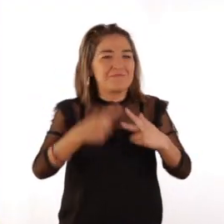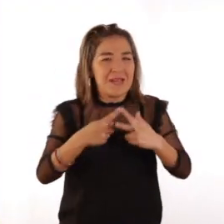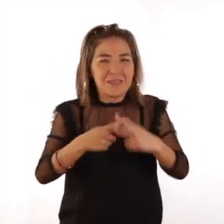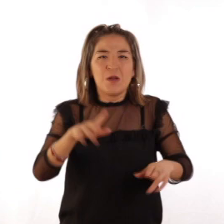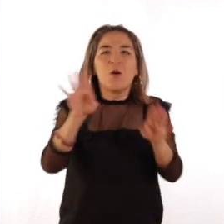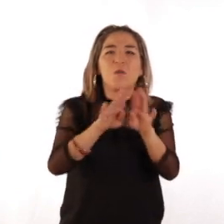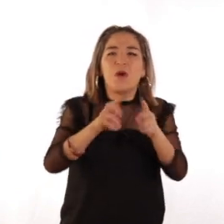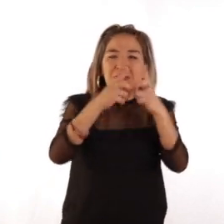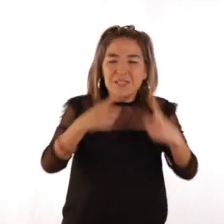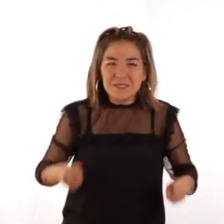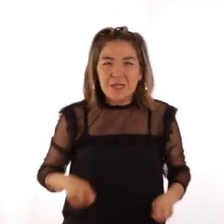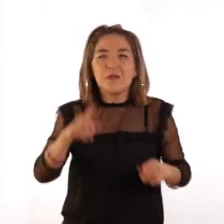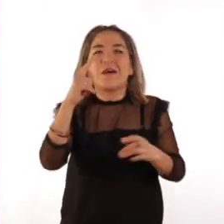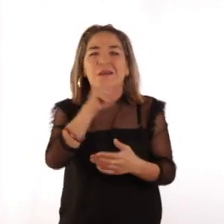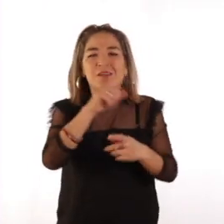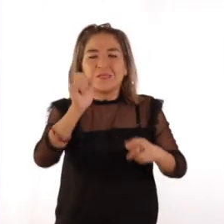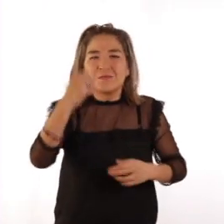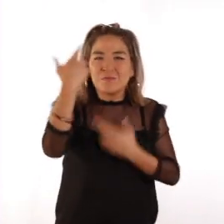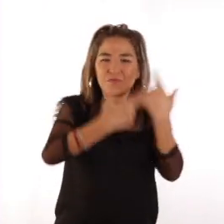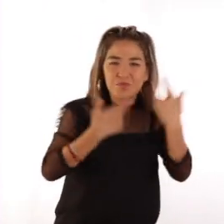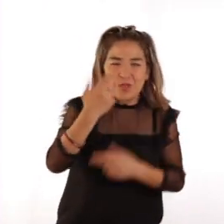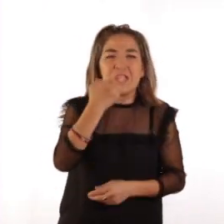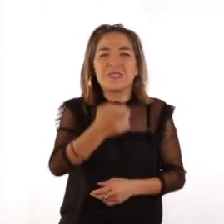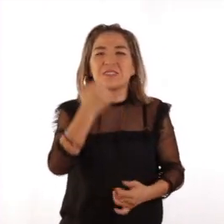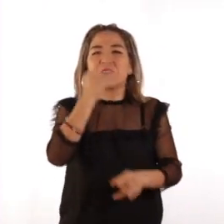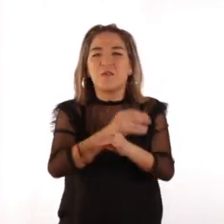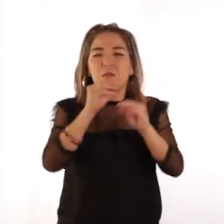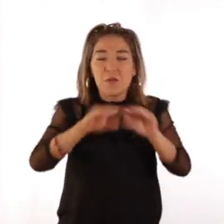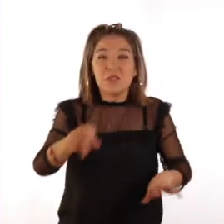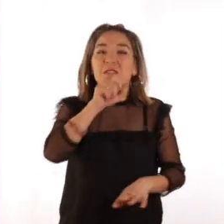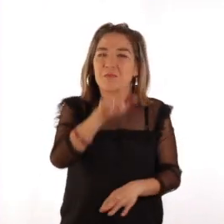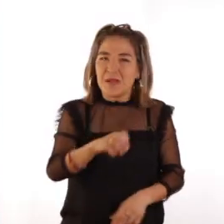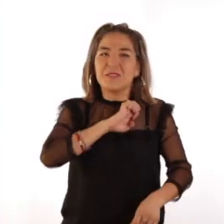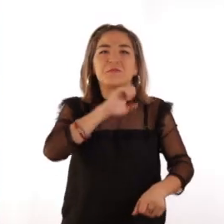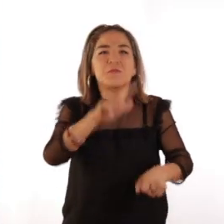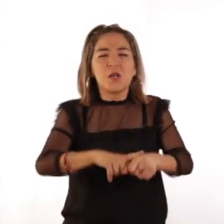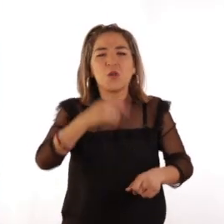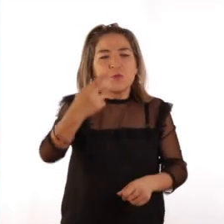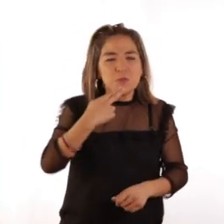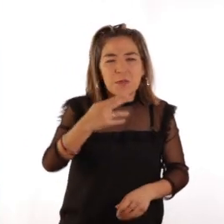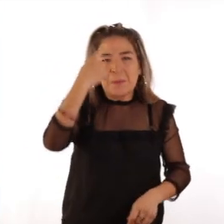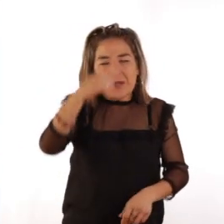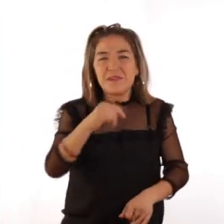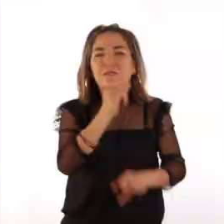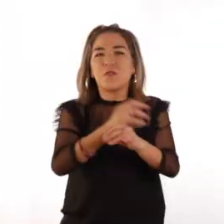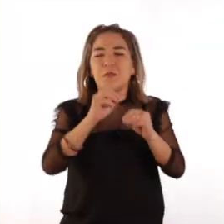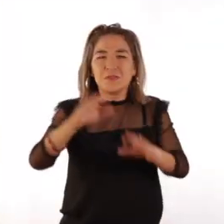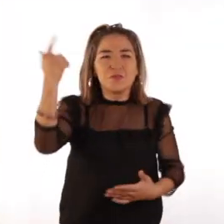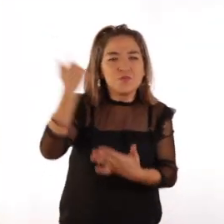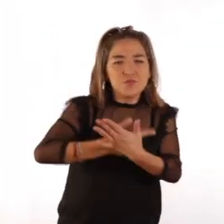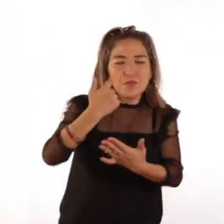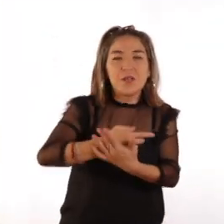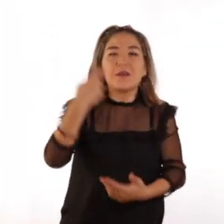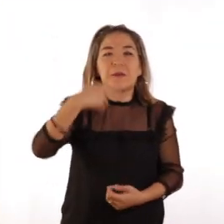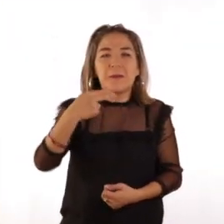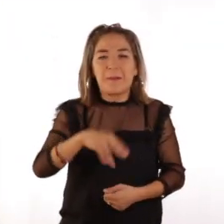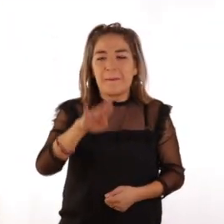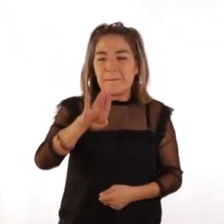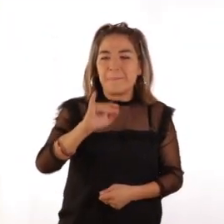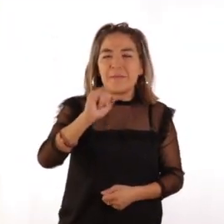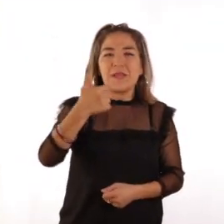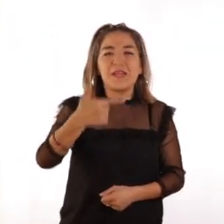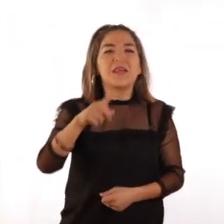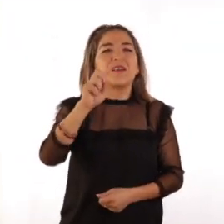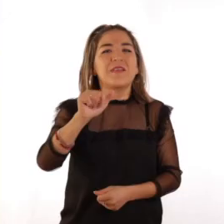involucrados en el diseño, desarrollo y análisis del censo. También hay especialistas en el uso de grandes bases de datos, también